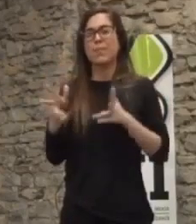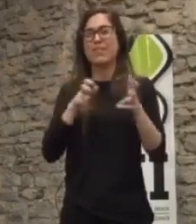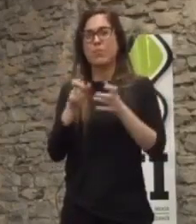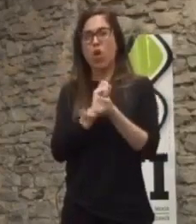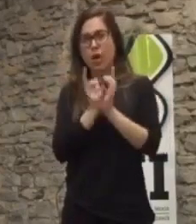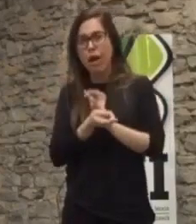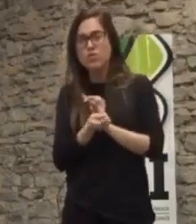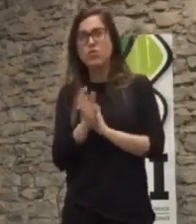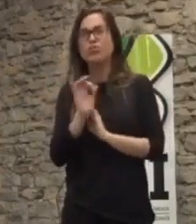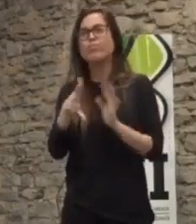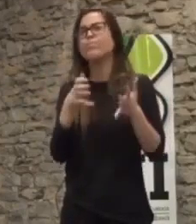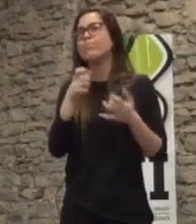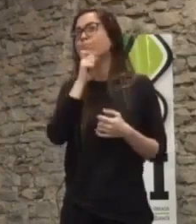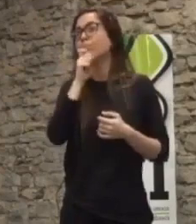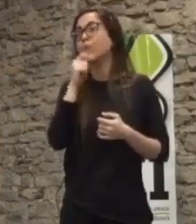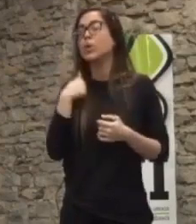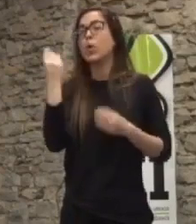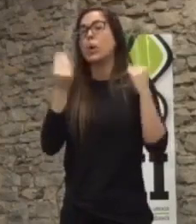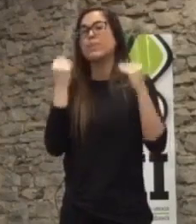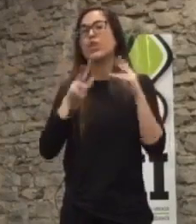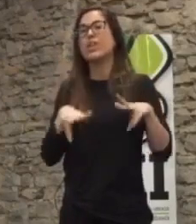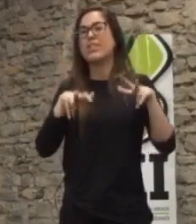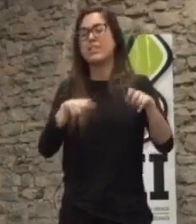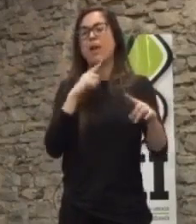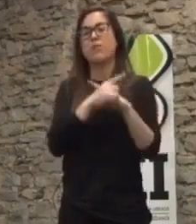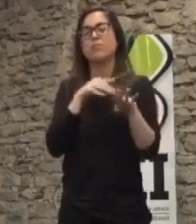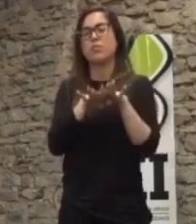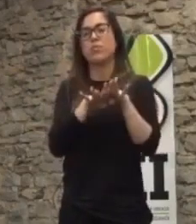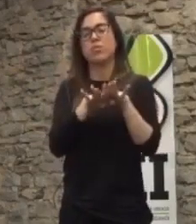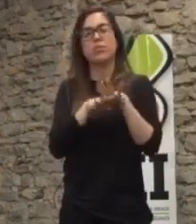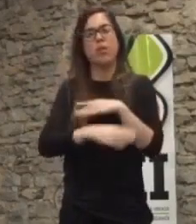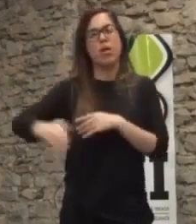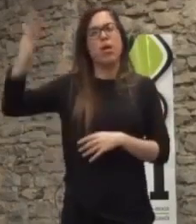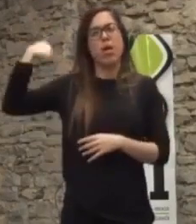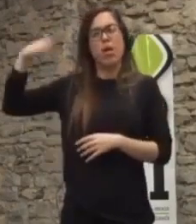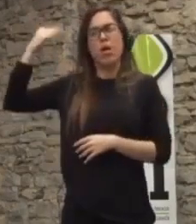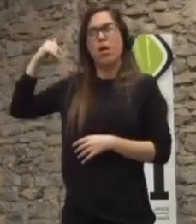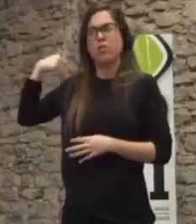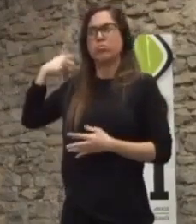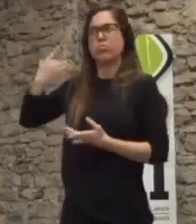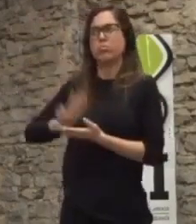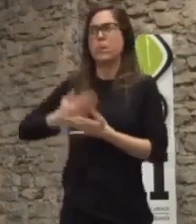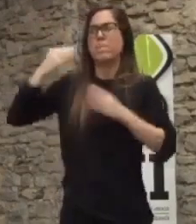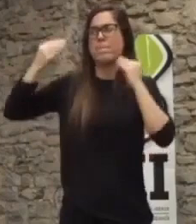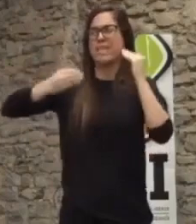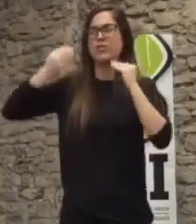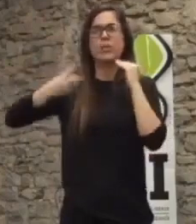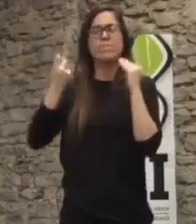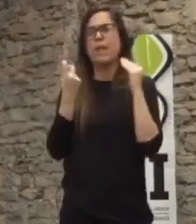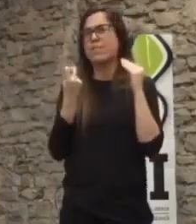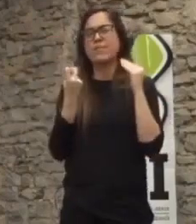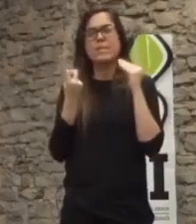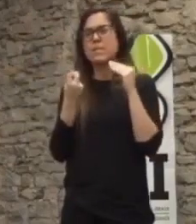percepciones, creo que las iniciativas antirrumores llevaban muchísimo tiempo pensando que hay que ir más allá,